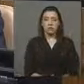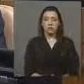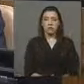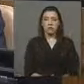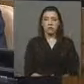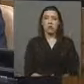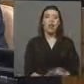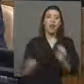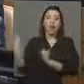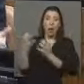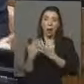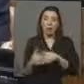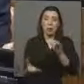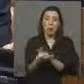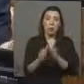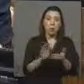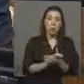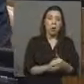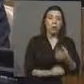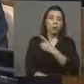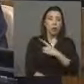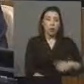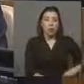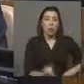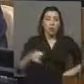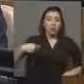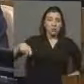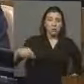Lo hacen las empresas, se coluden con los parlamentarios.